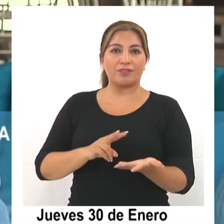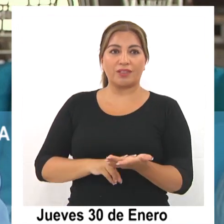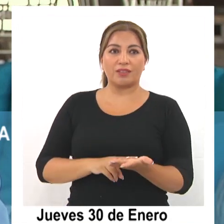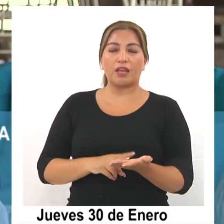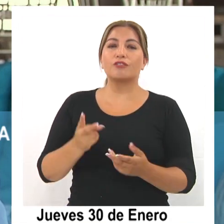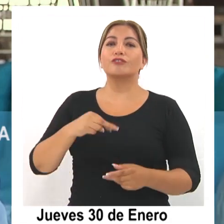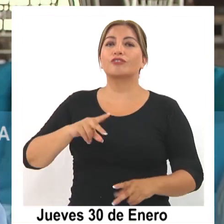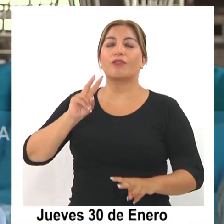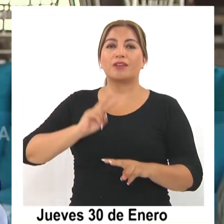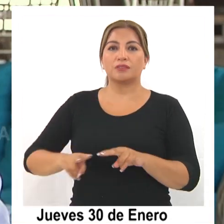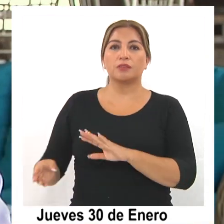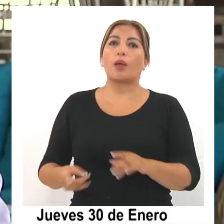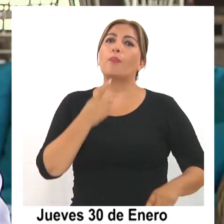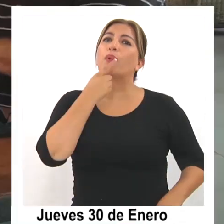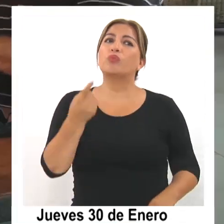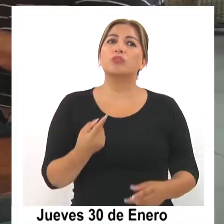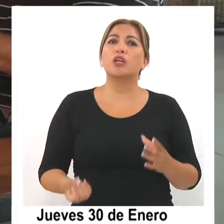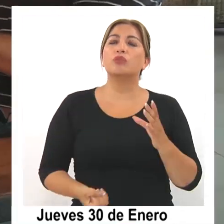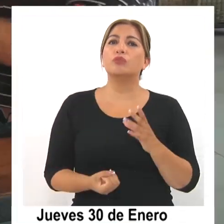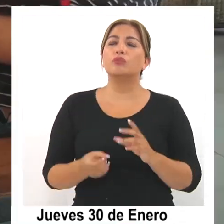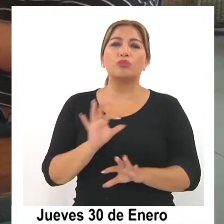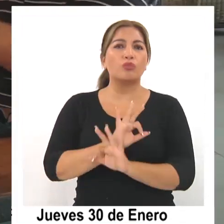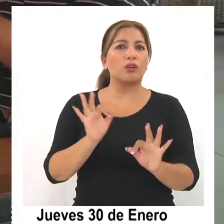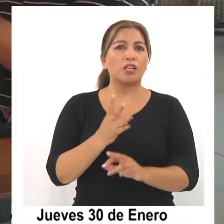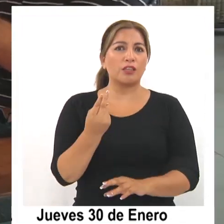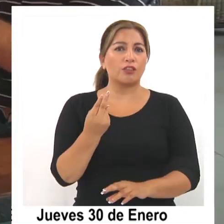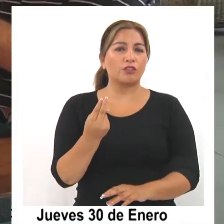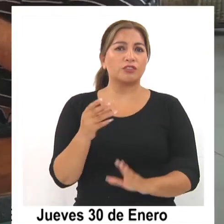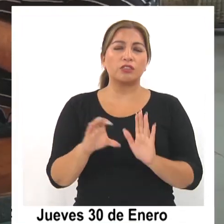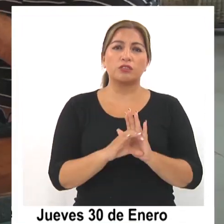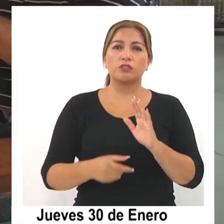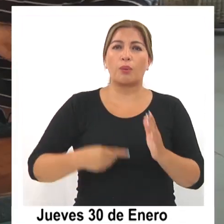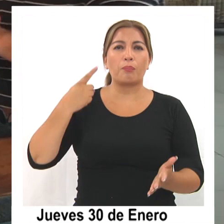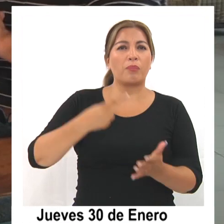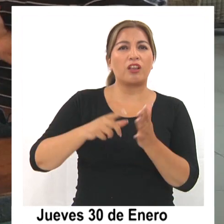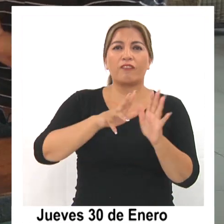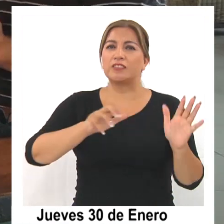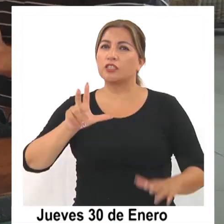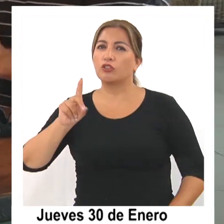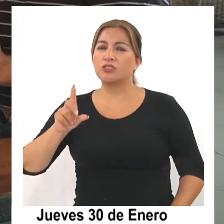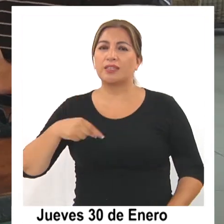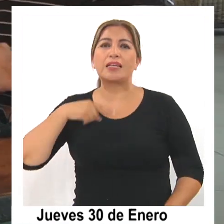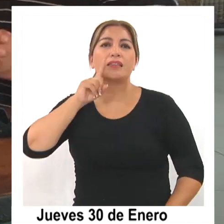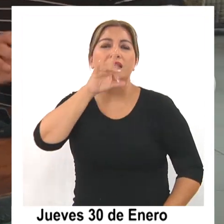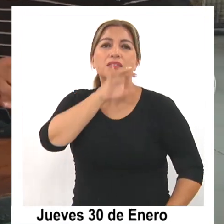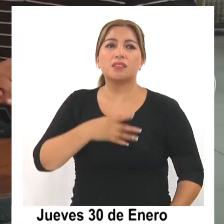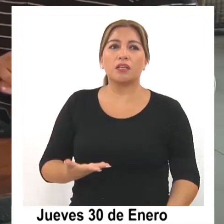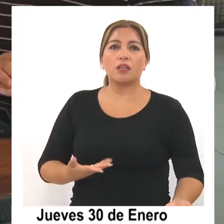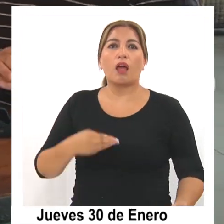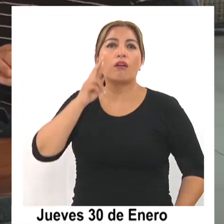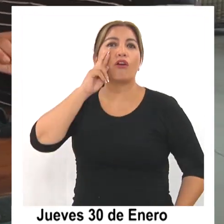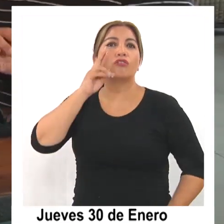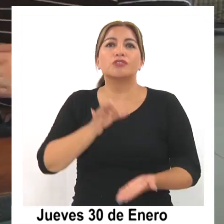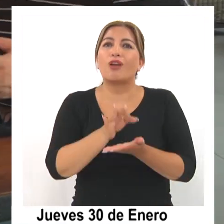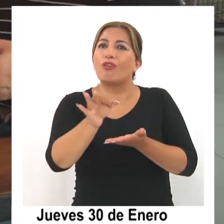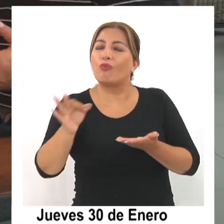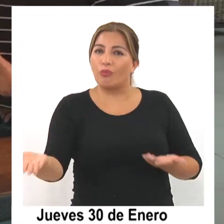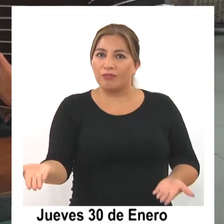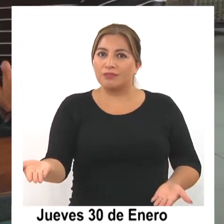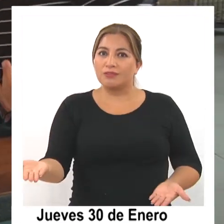que debe ser recogido en ella Ninguna de las 12 constituciones incluyendo la de 1980 que ha tenido nuestro país los ha reconocido